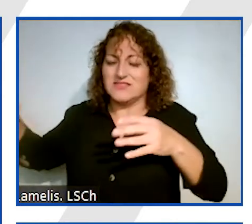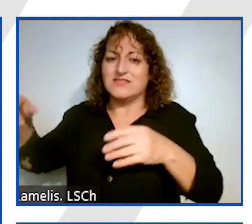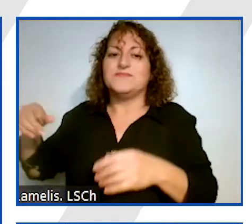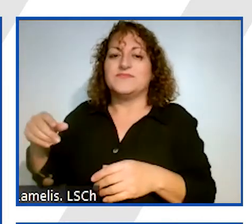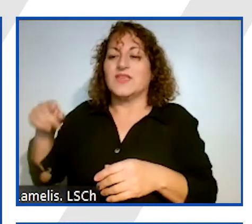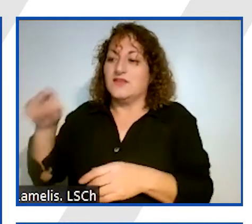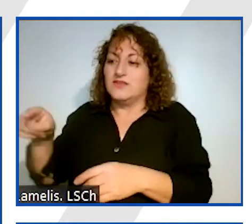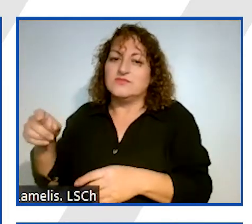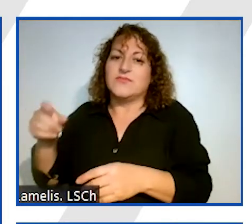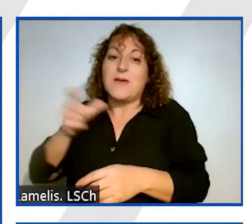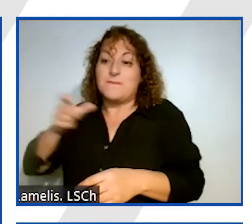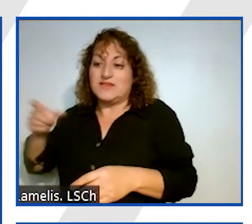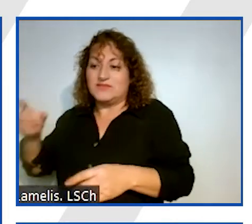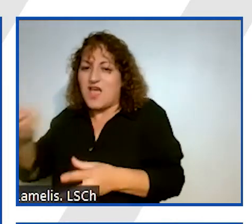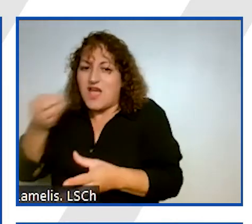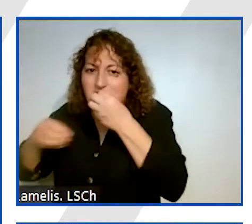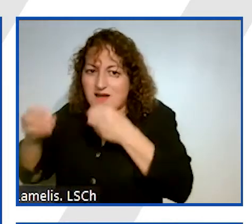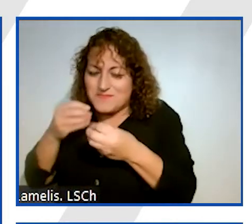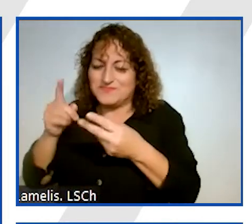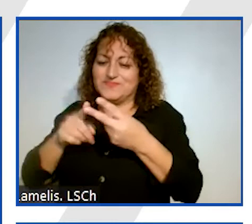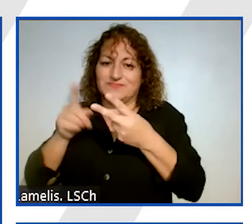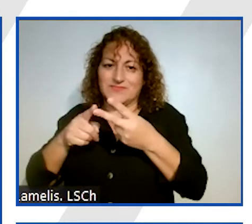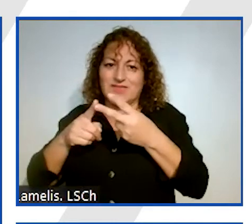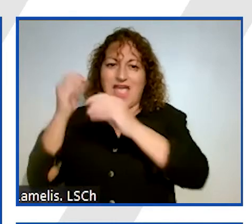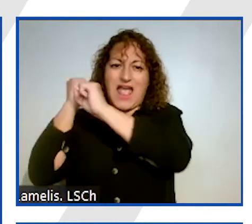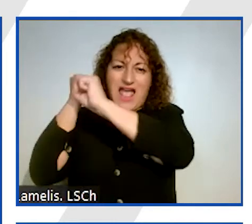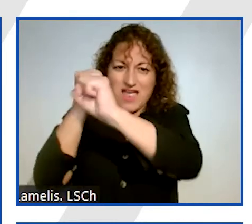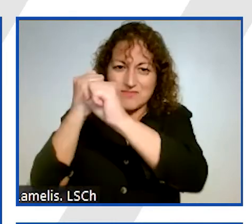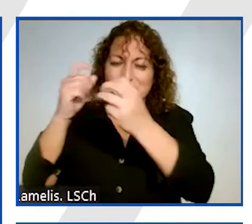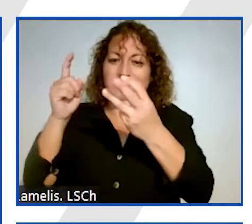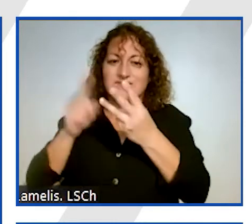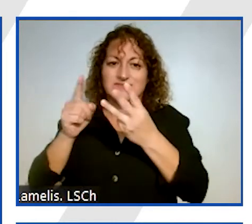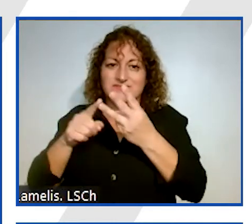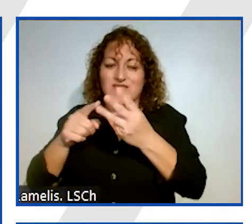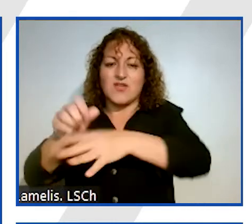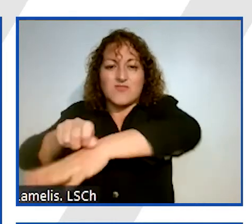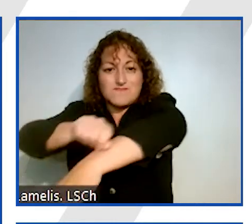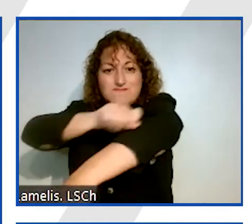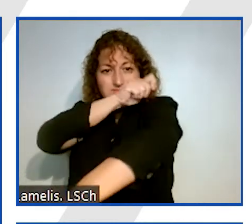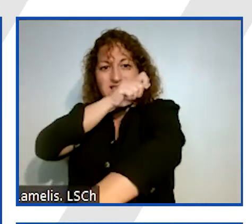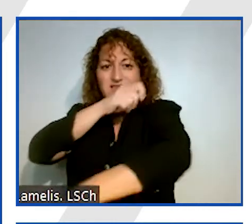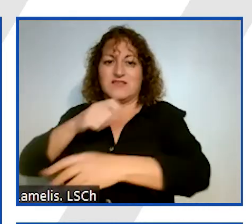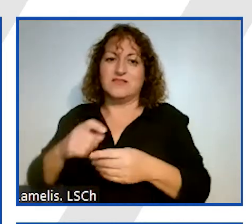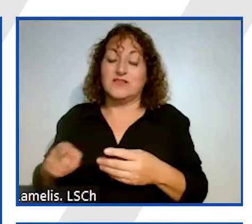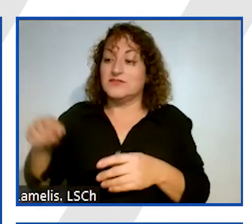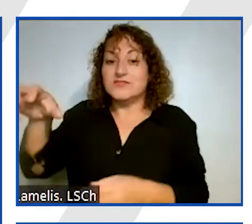que se convertían en armas, entregaban cuero, entregaban un montón de productos, y muchos de estos pueblos